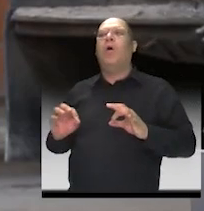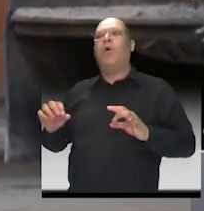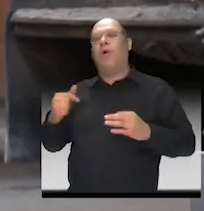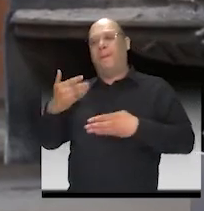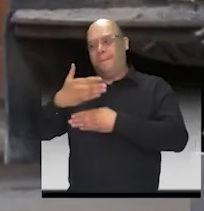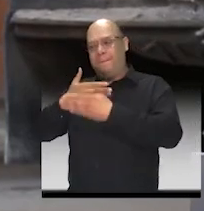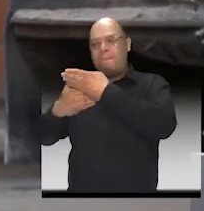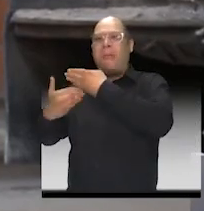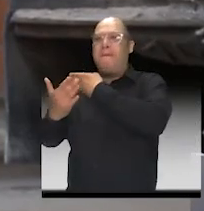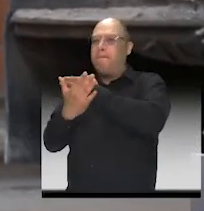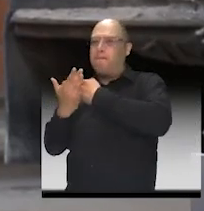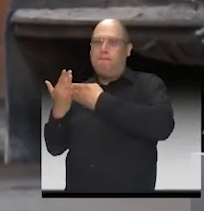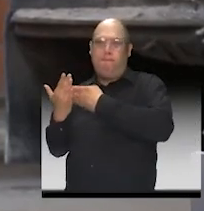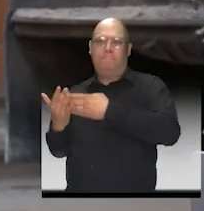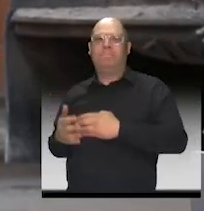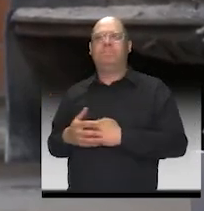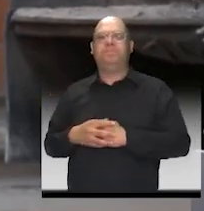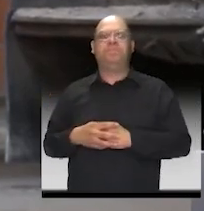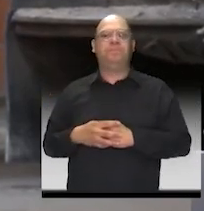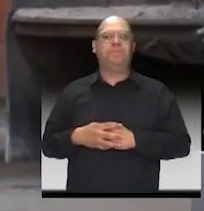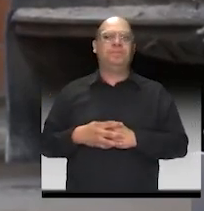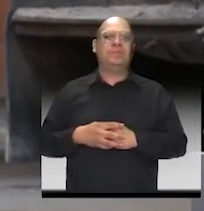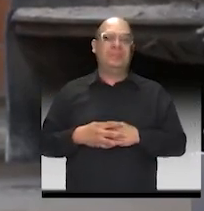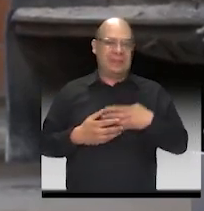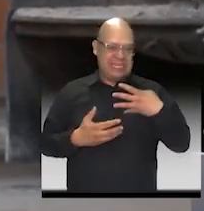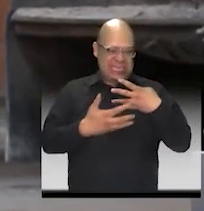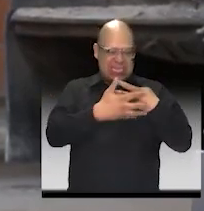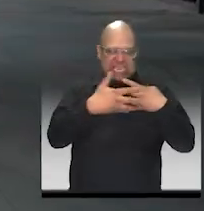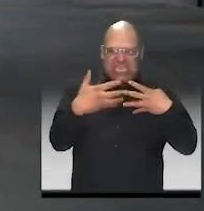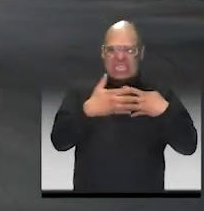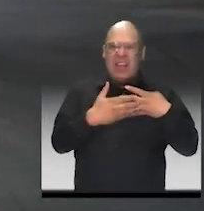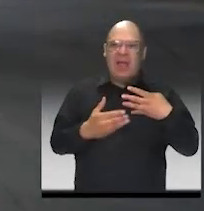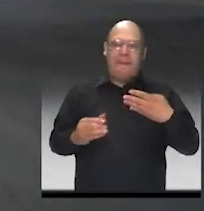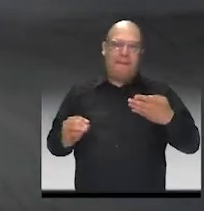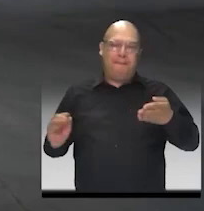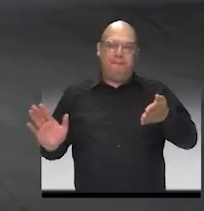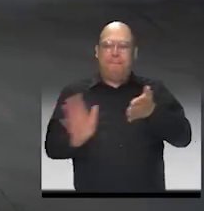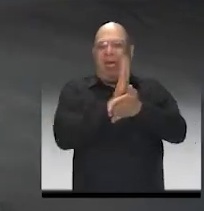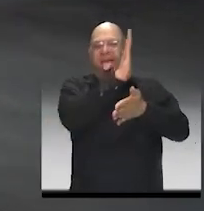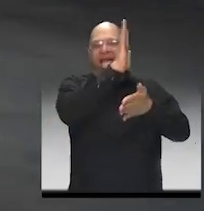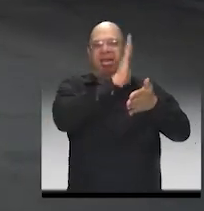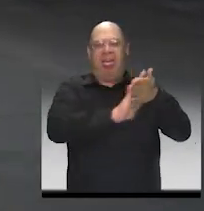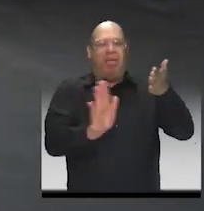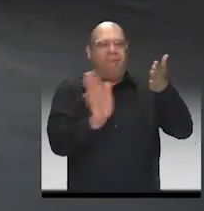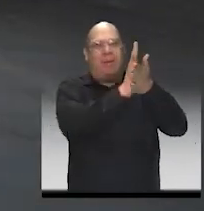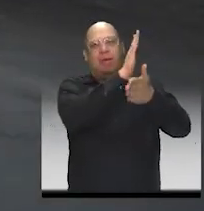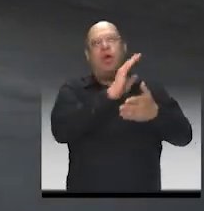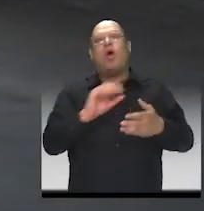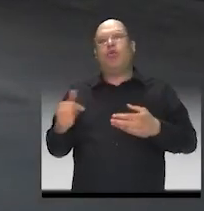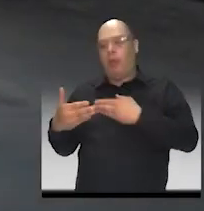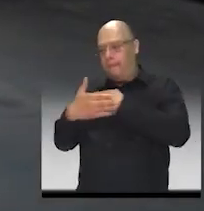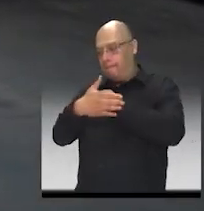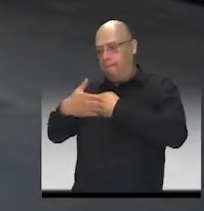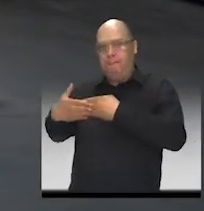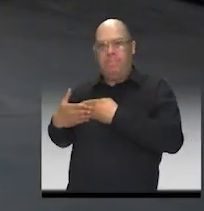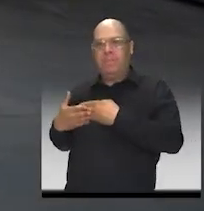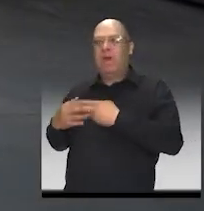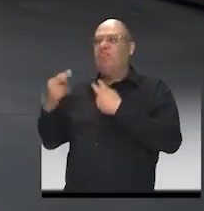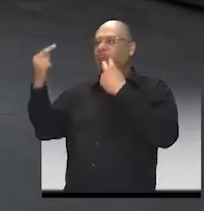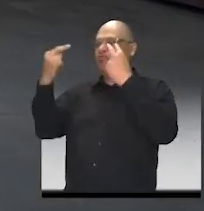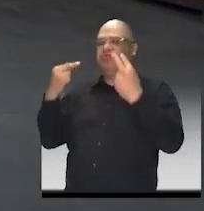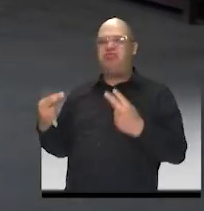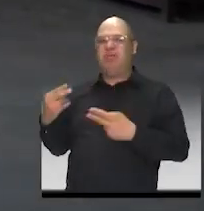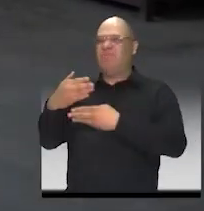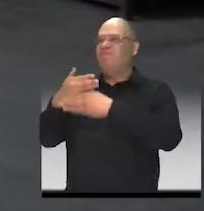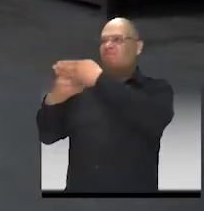de fachada. Los ladrillos rayados son los que se utilizan para revocar y los de fachada los que se dejan a cara vista en las